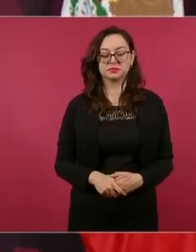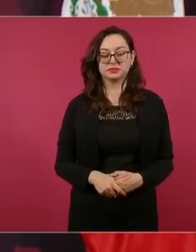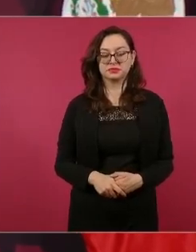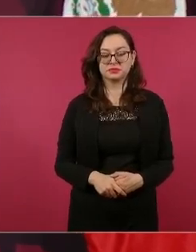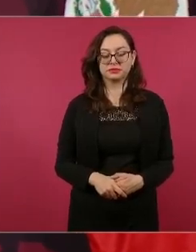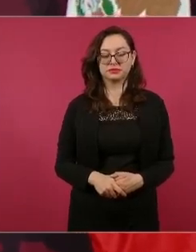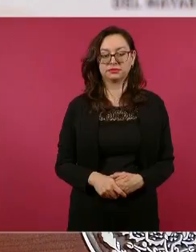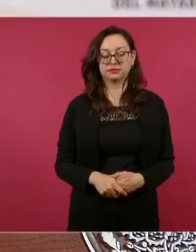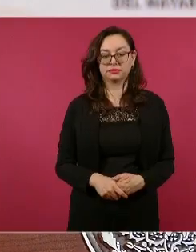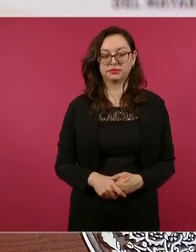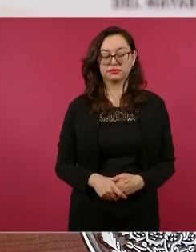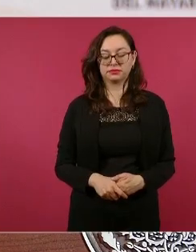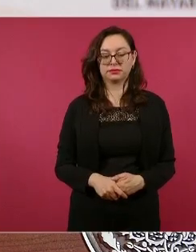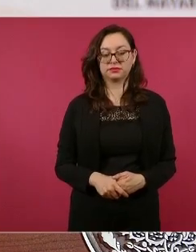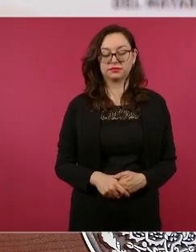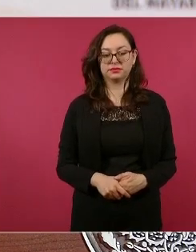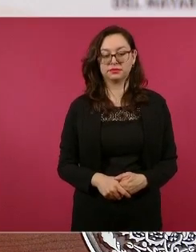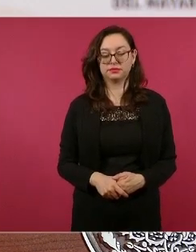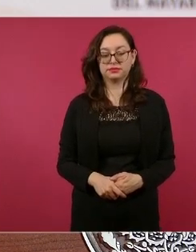burlándonos,